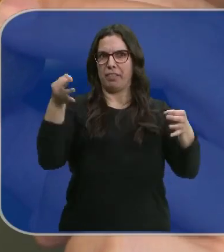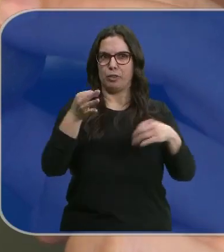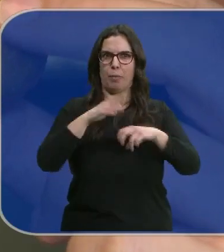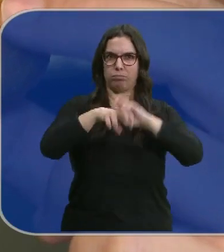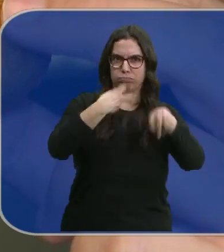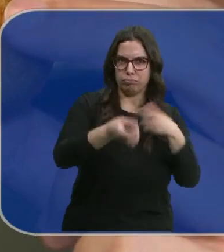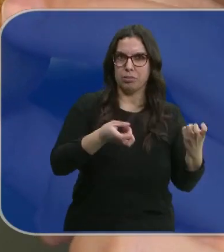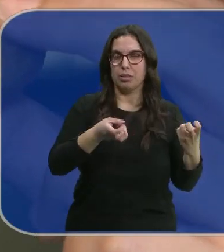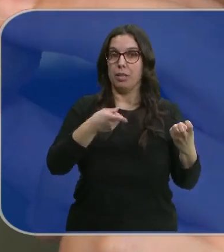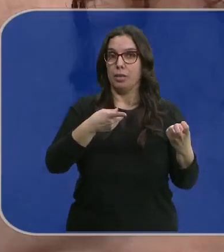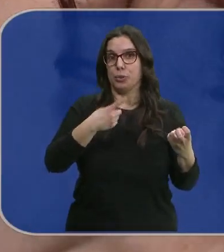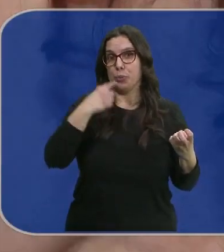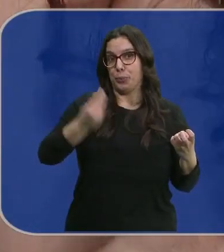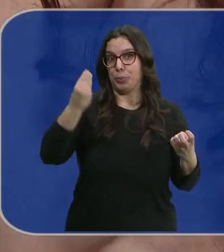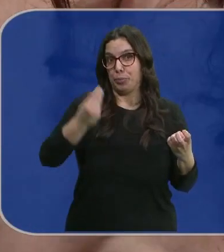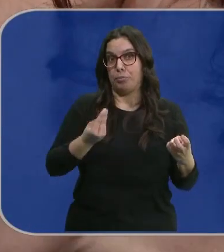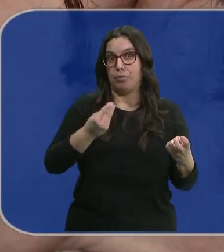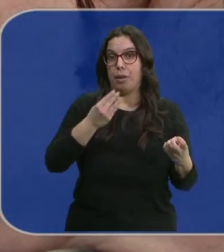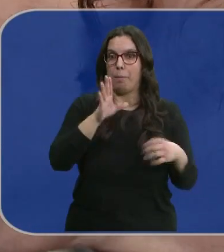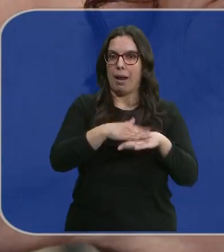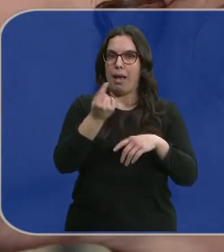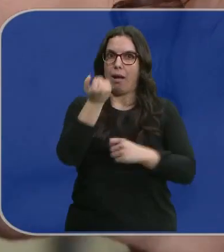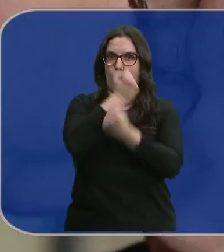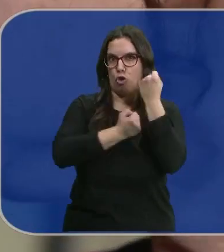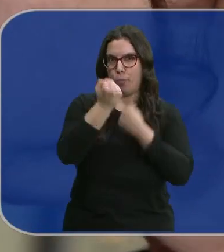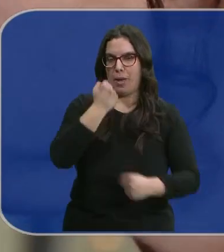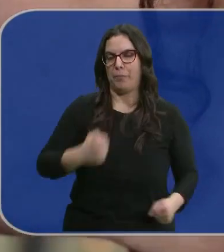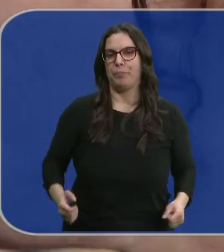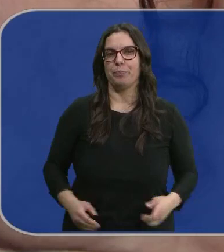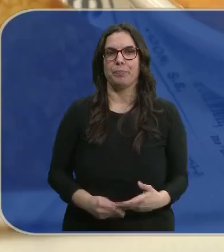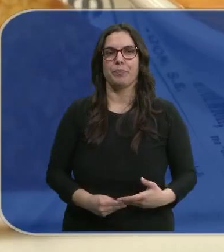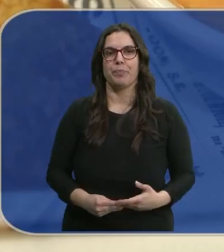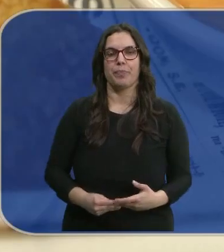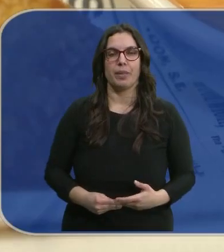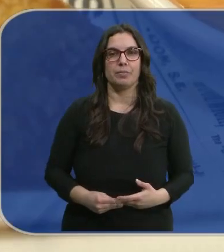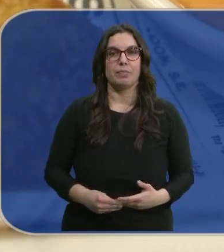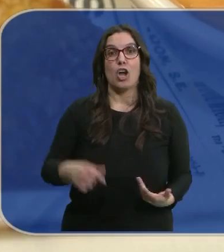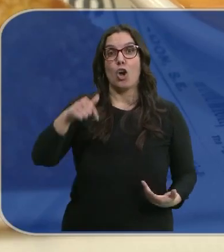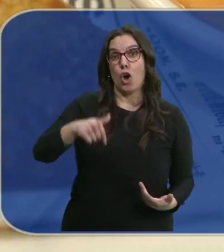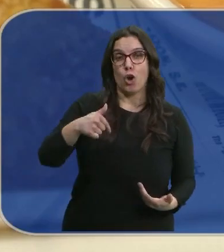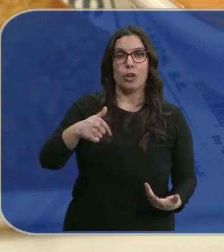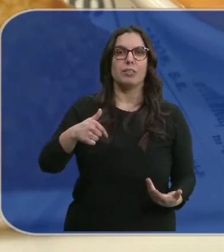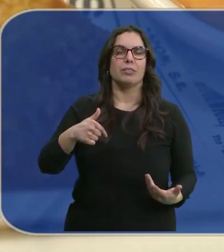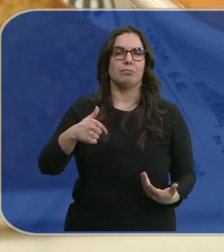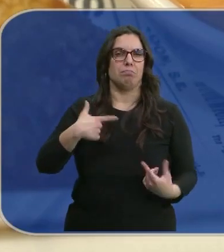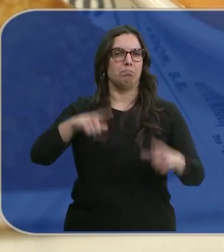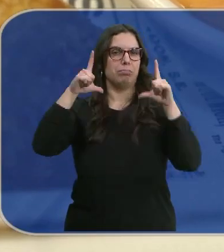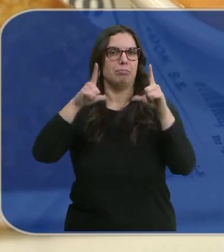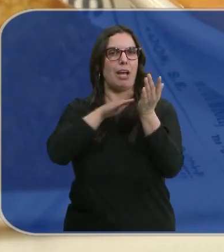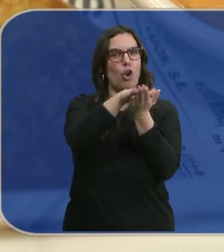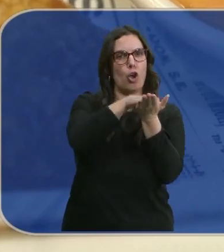casa, algo muy valorado para la economía familiar. La estrella hoy es la croqueta, pero lo